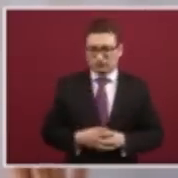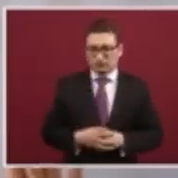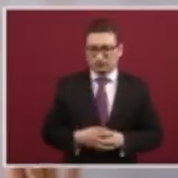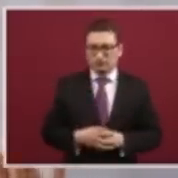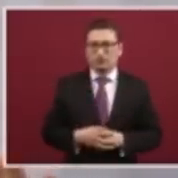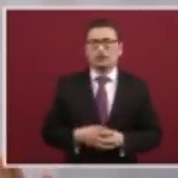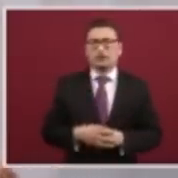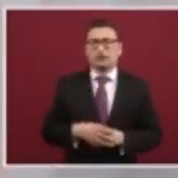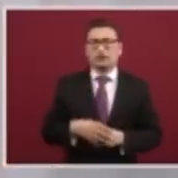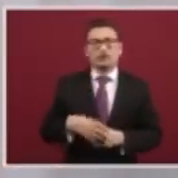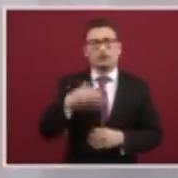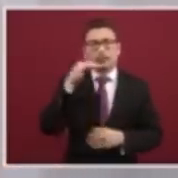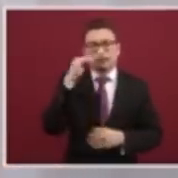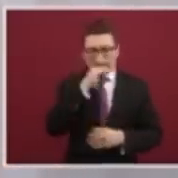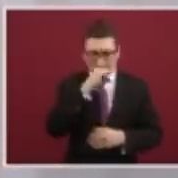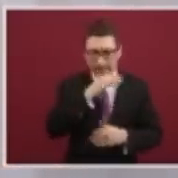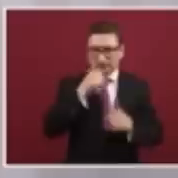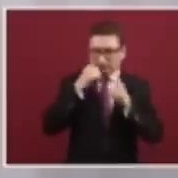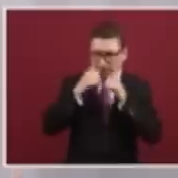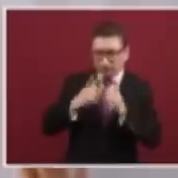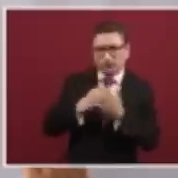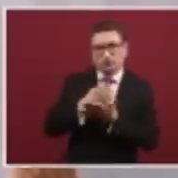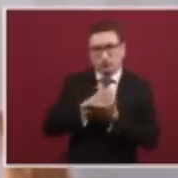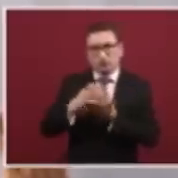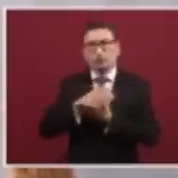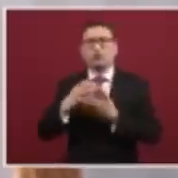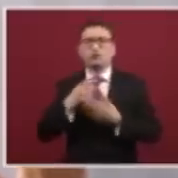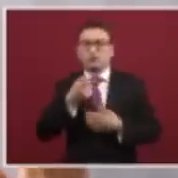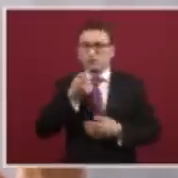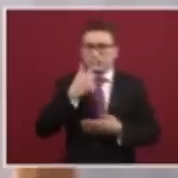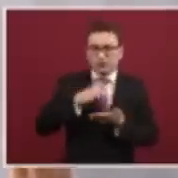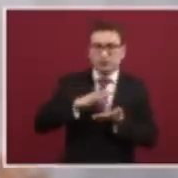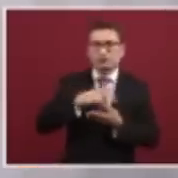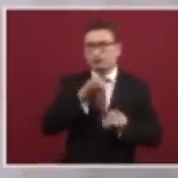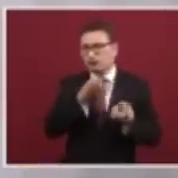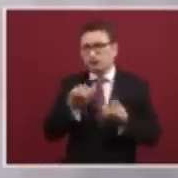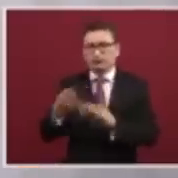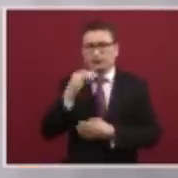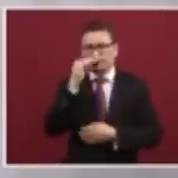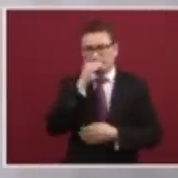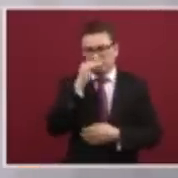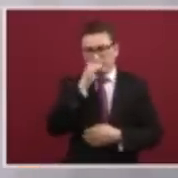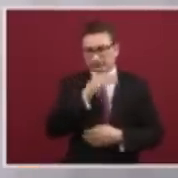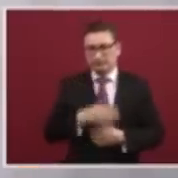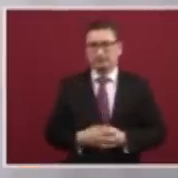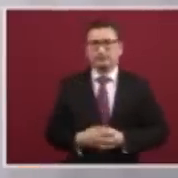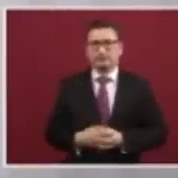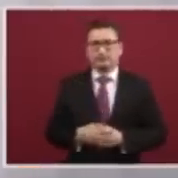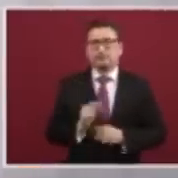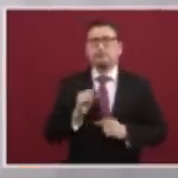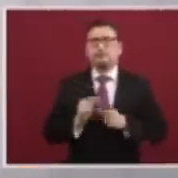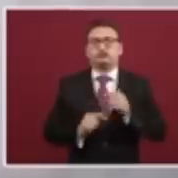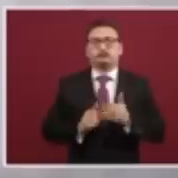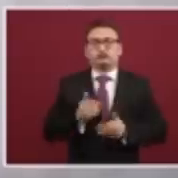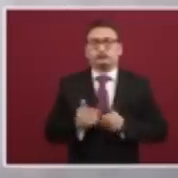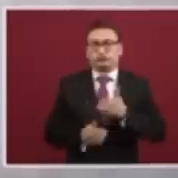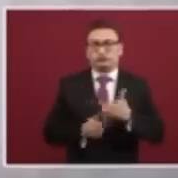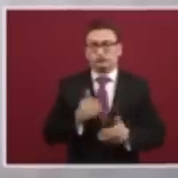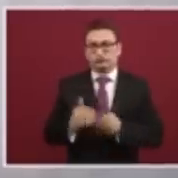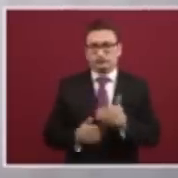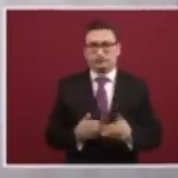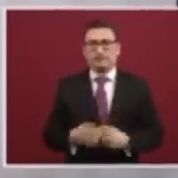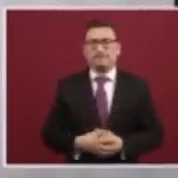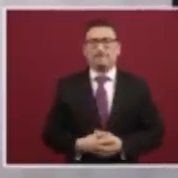Gratuito, atención médica, medicamentos gratuitos. Ahí vamos.